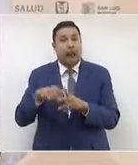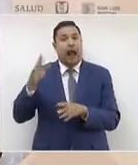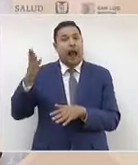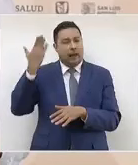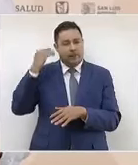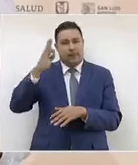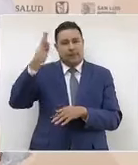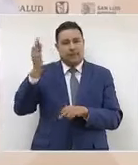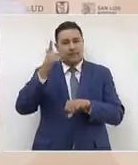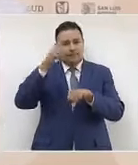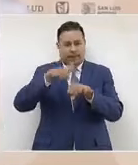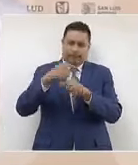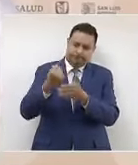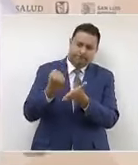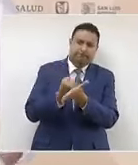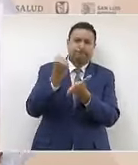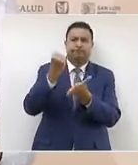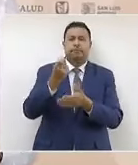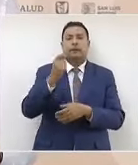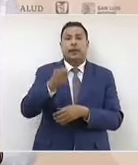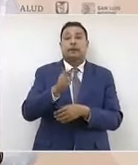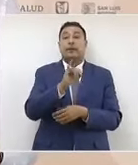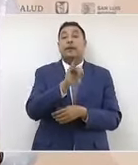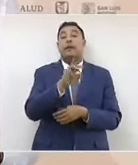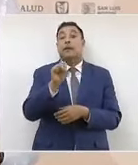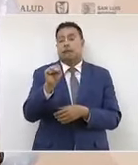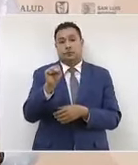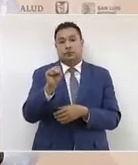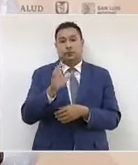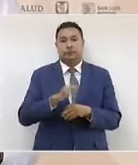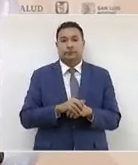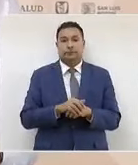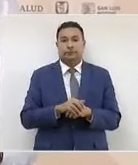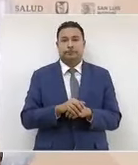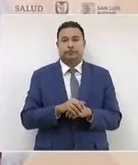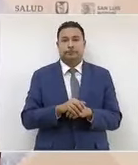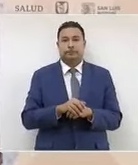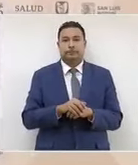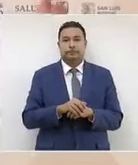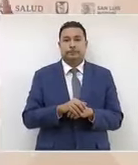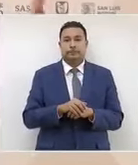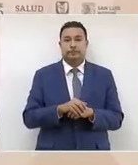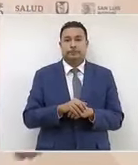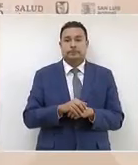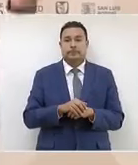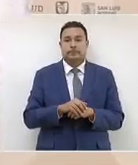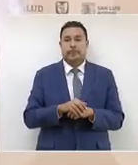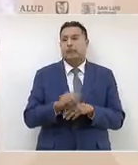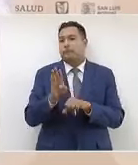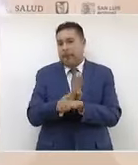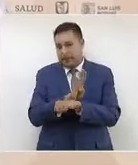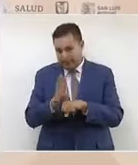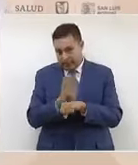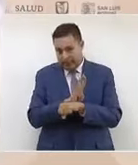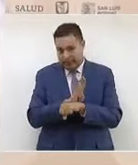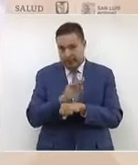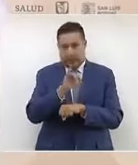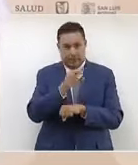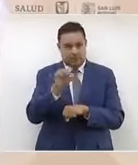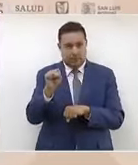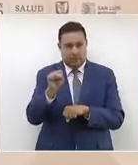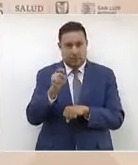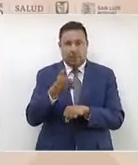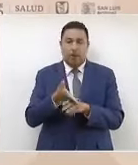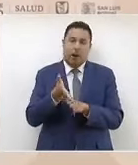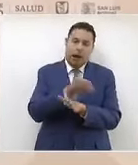federalizado era el IMSS, Bienestar ahora, pero pasó por